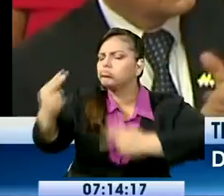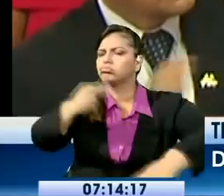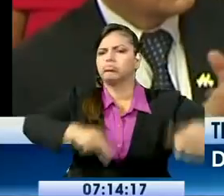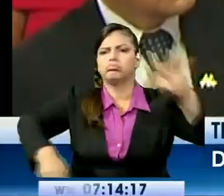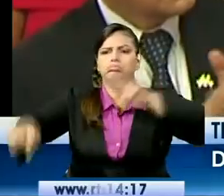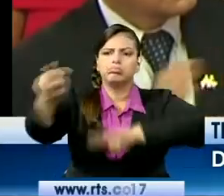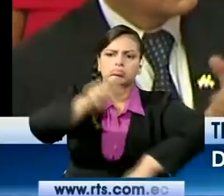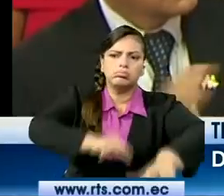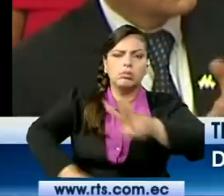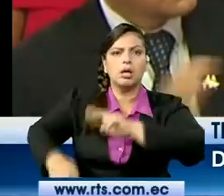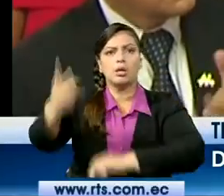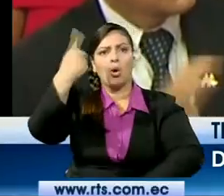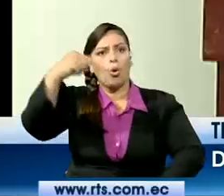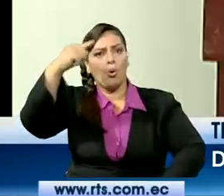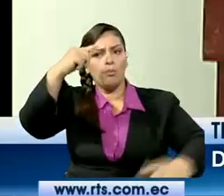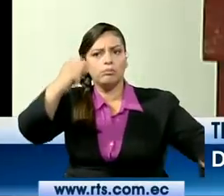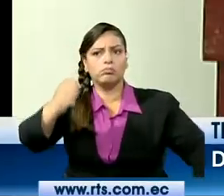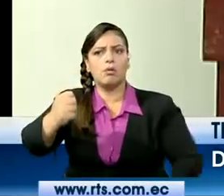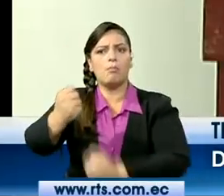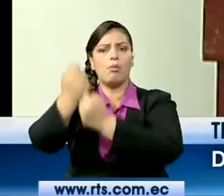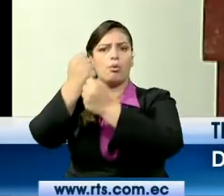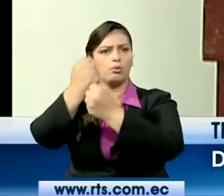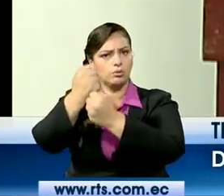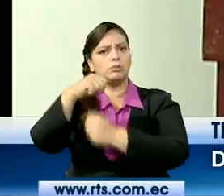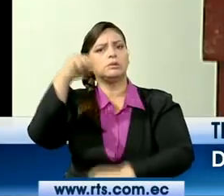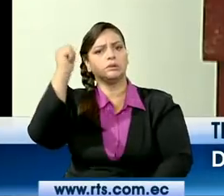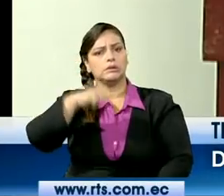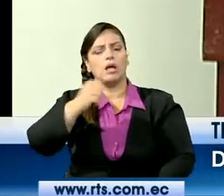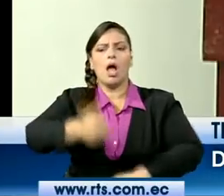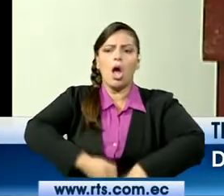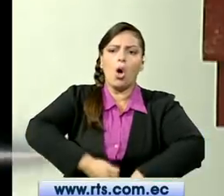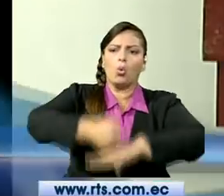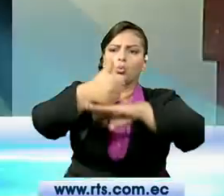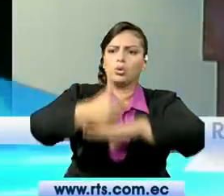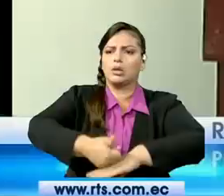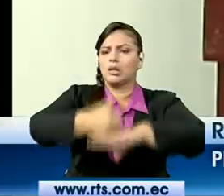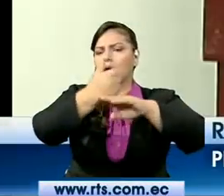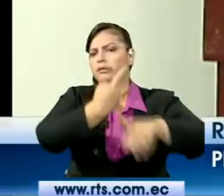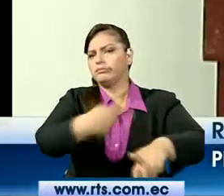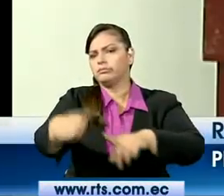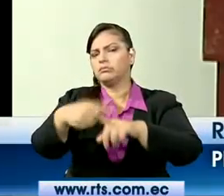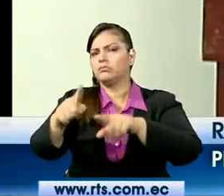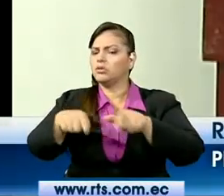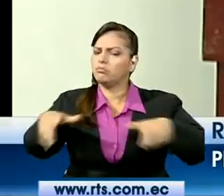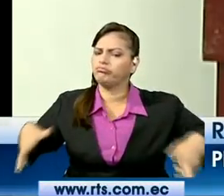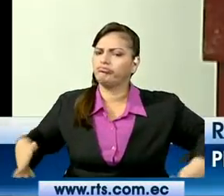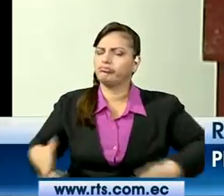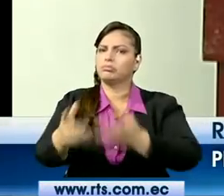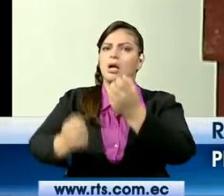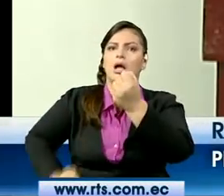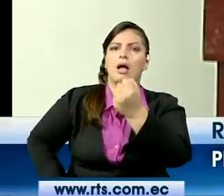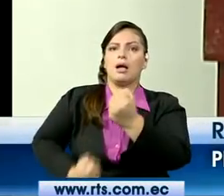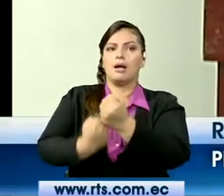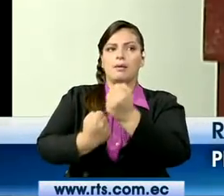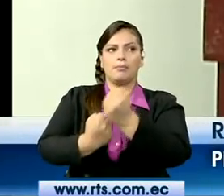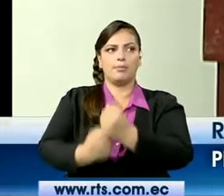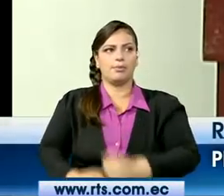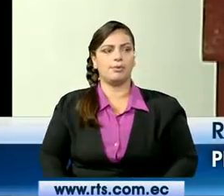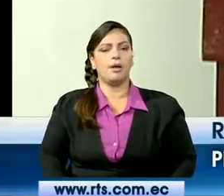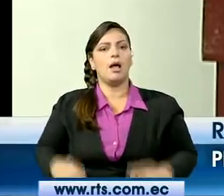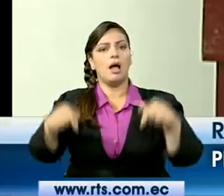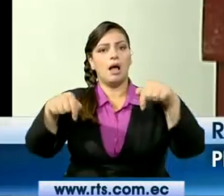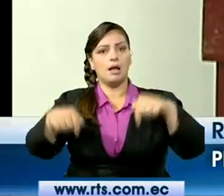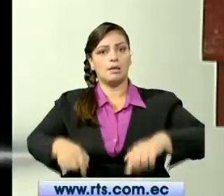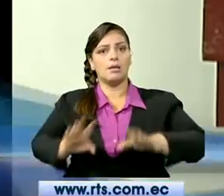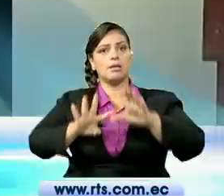las autoridades. Sepan que aquí no solo se hace un proceso de designación de autoridades, sino que es lo más